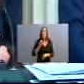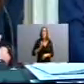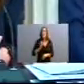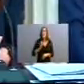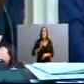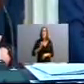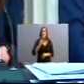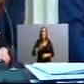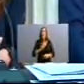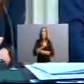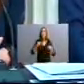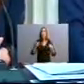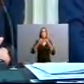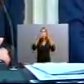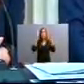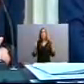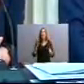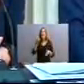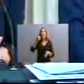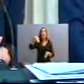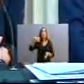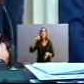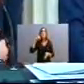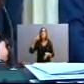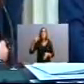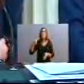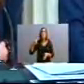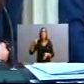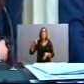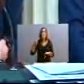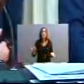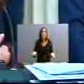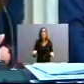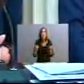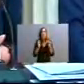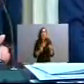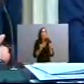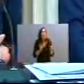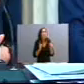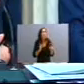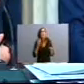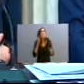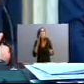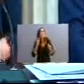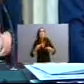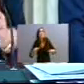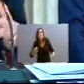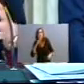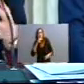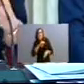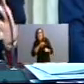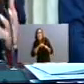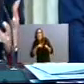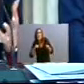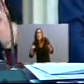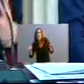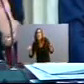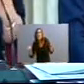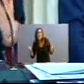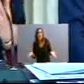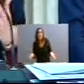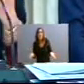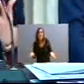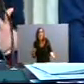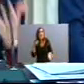la voladura de la AMIA. Y estamos igual que siempre. Teníamos que destrabar esto. ¿Qué es